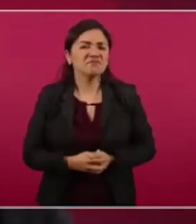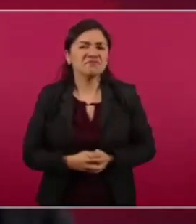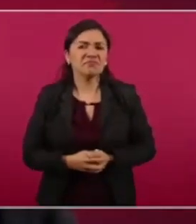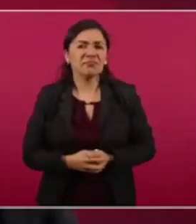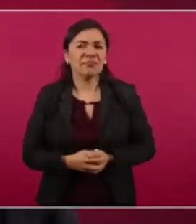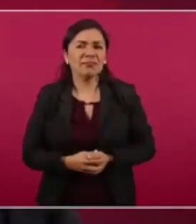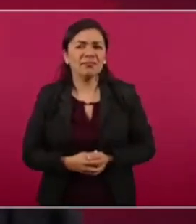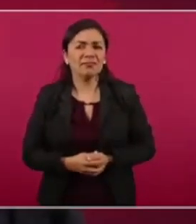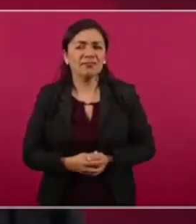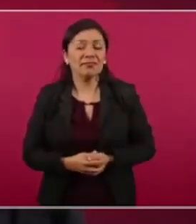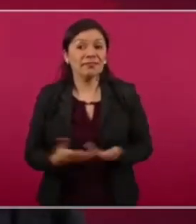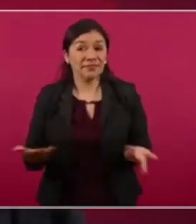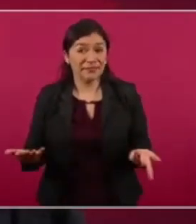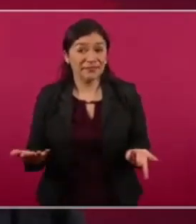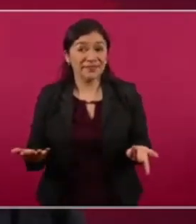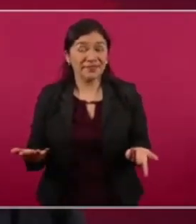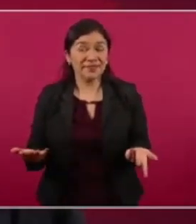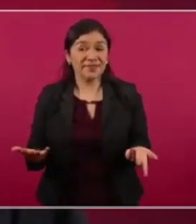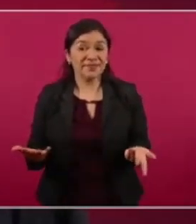Que también